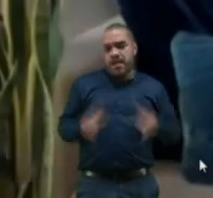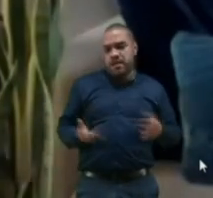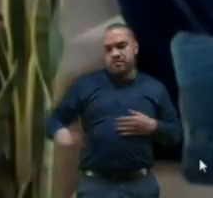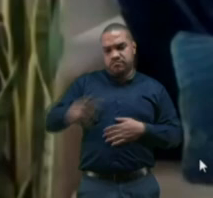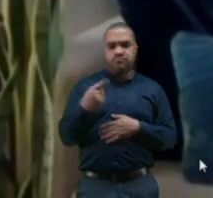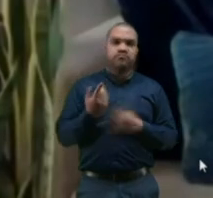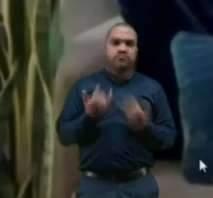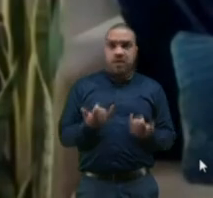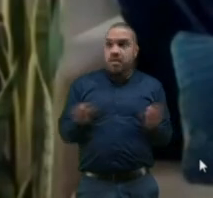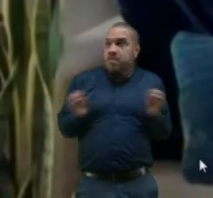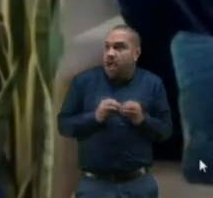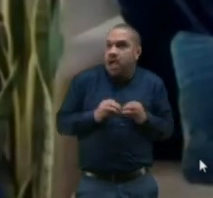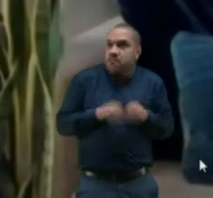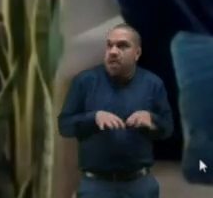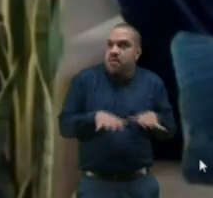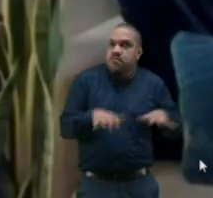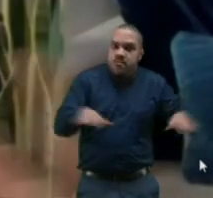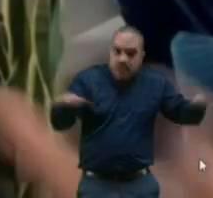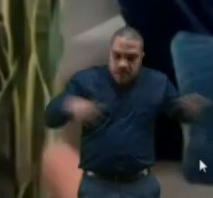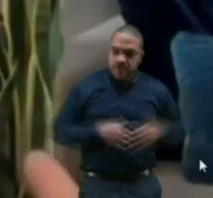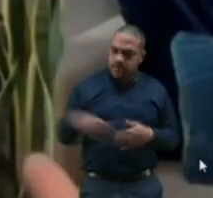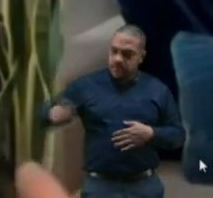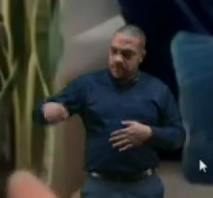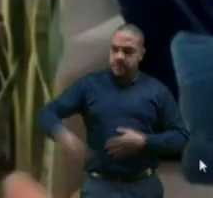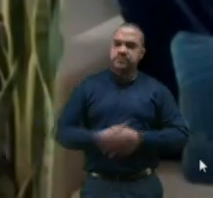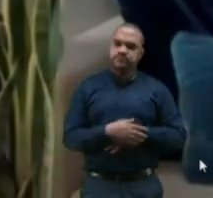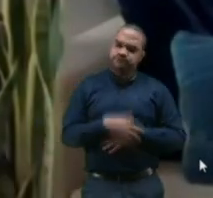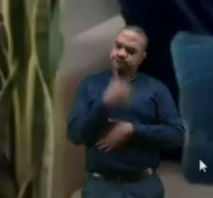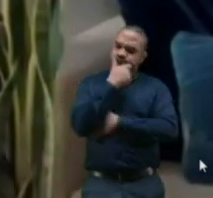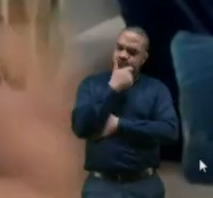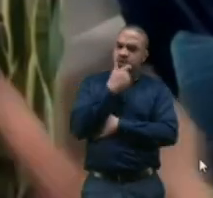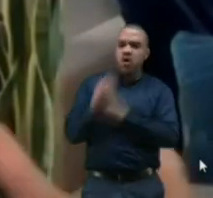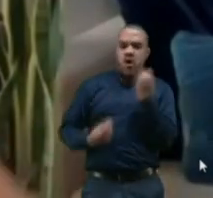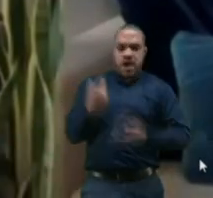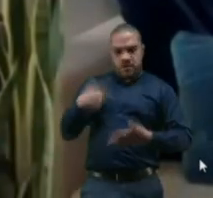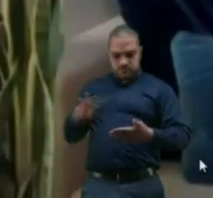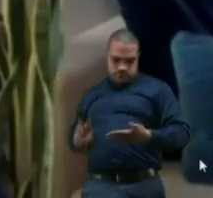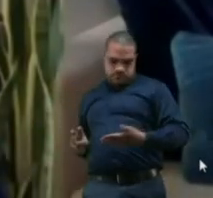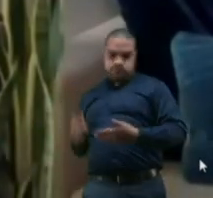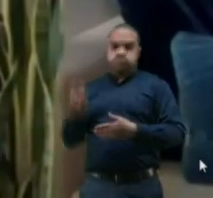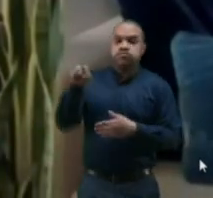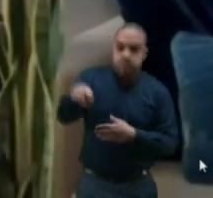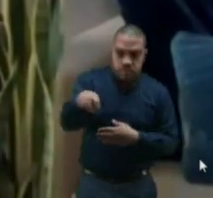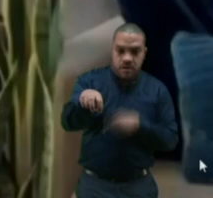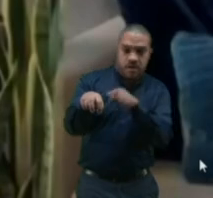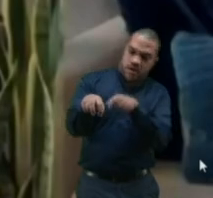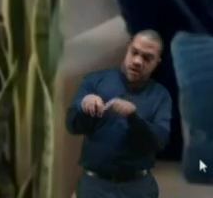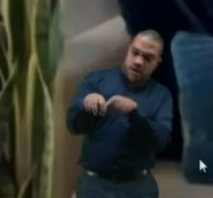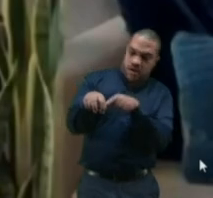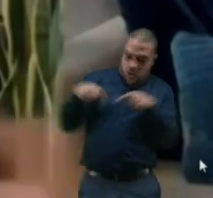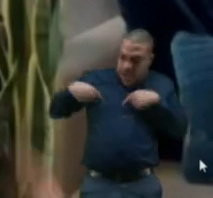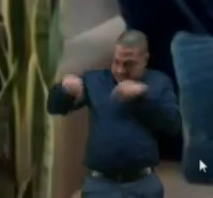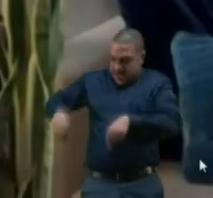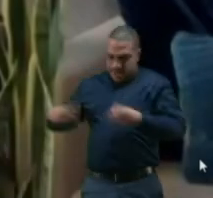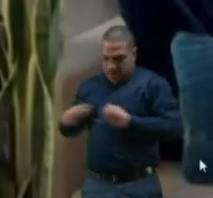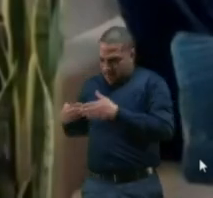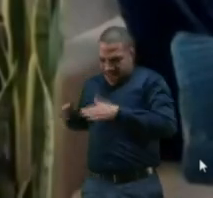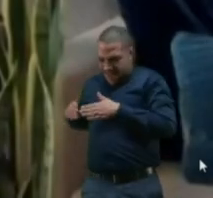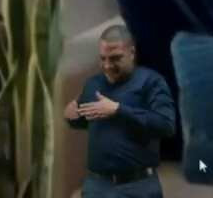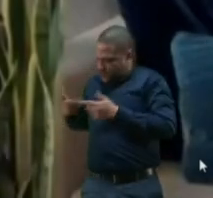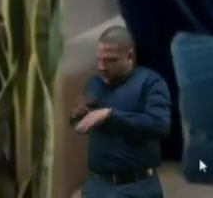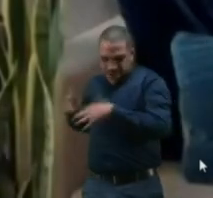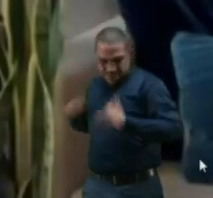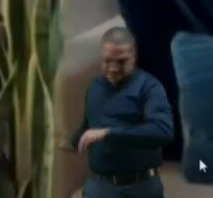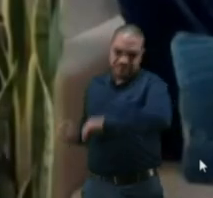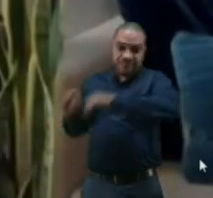teníamos que expandir y si ya teníamos que hacer ese salto mortale de salir de panamá por las conexiones que